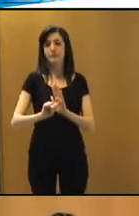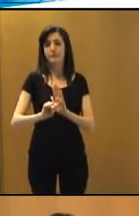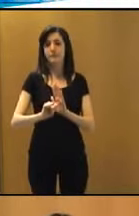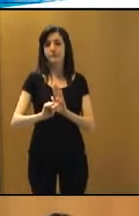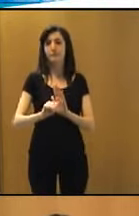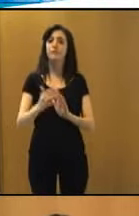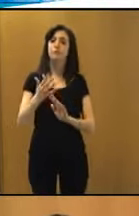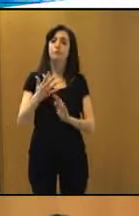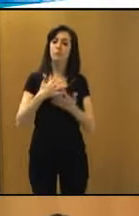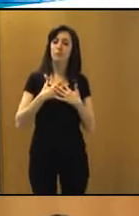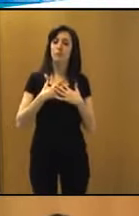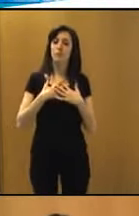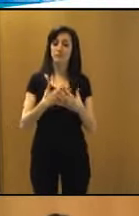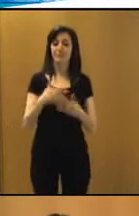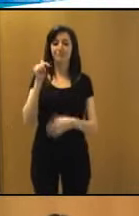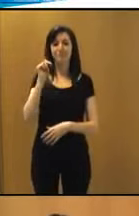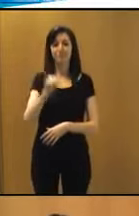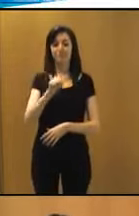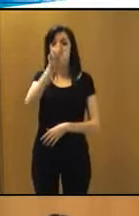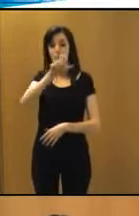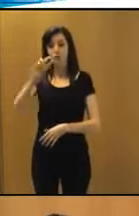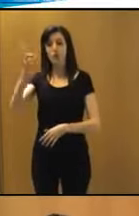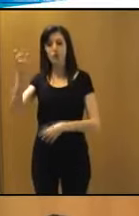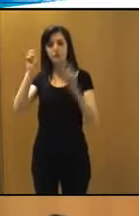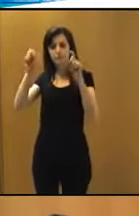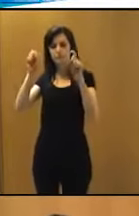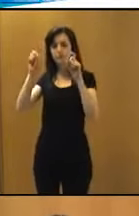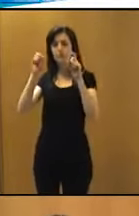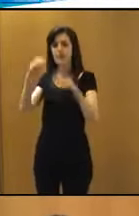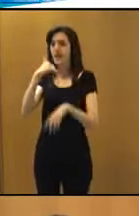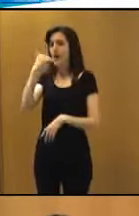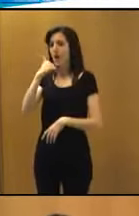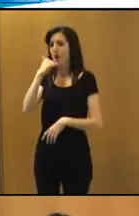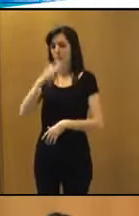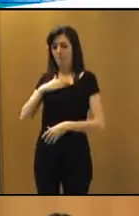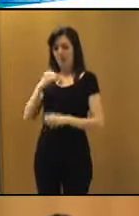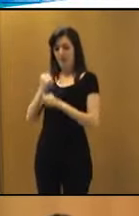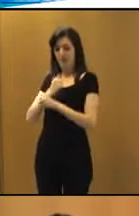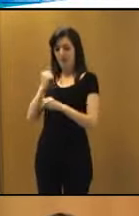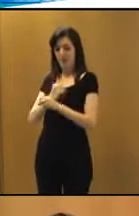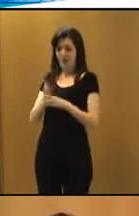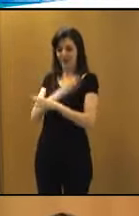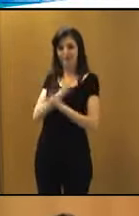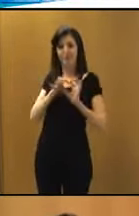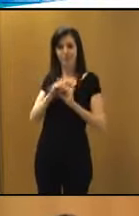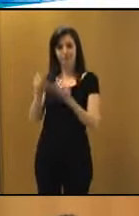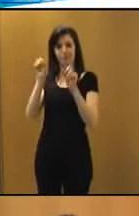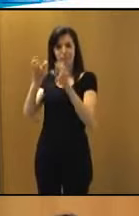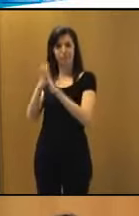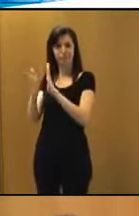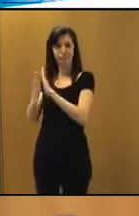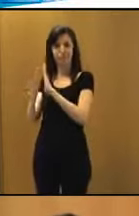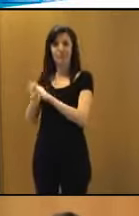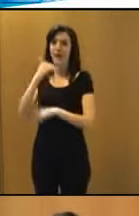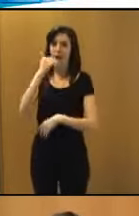les interesan voluntariados en los que pudiesen enseñar a otras personas algo relacionado con mi trabajo o quehacer